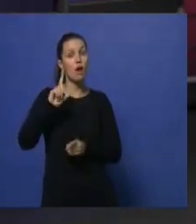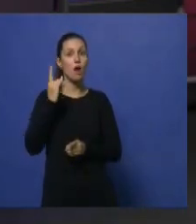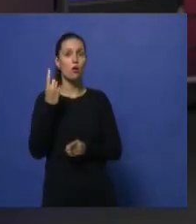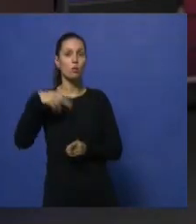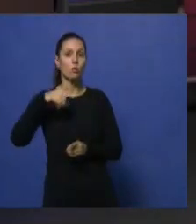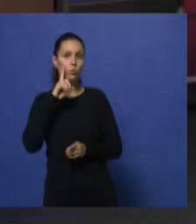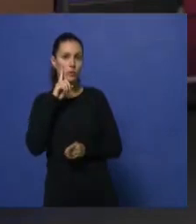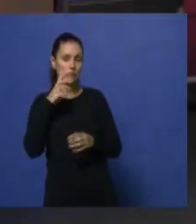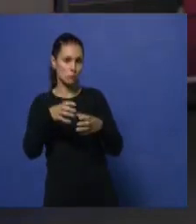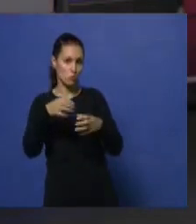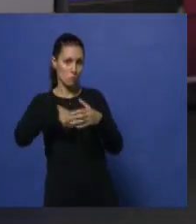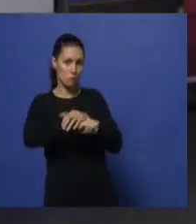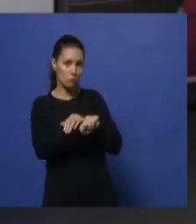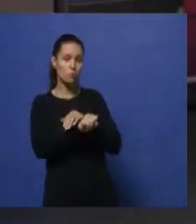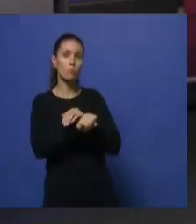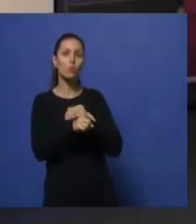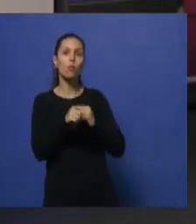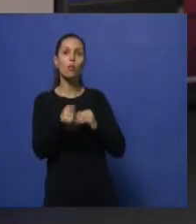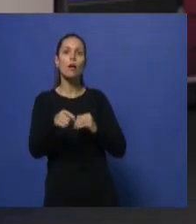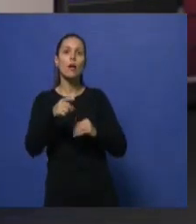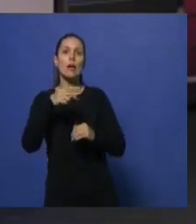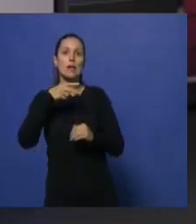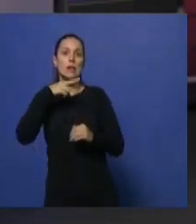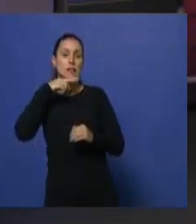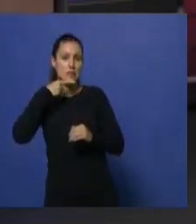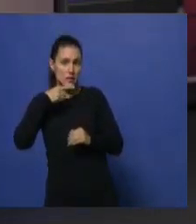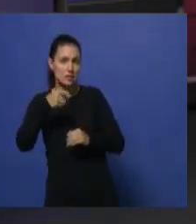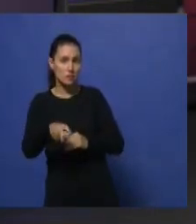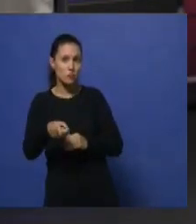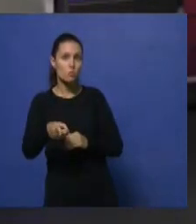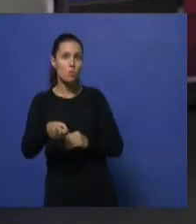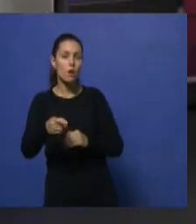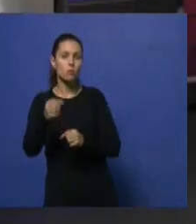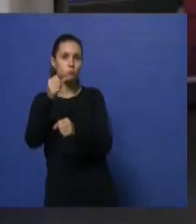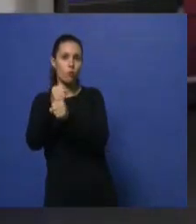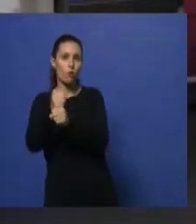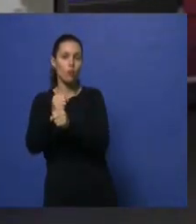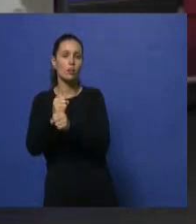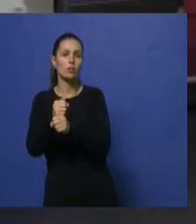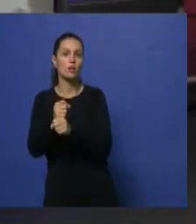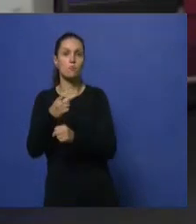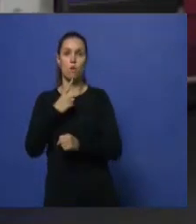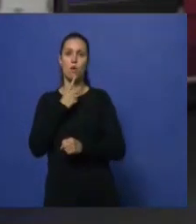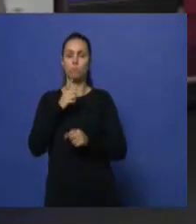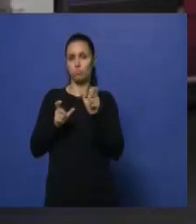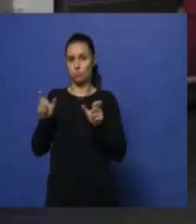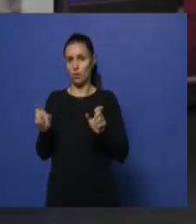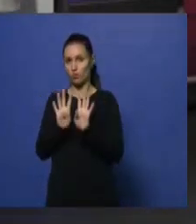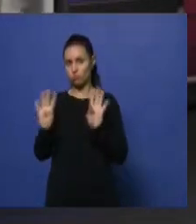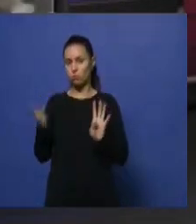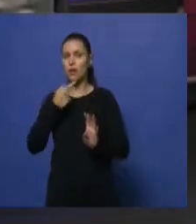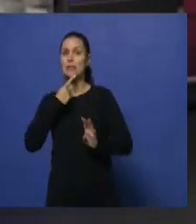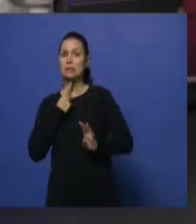llegaron le rompieron todos los vidrios los hinchas esto de que te espere la hinchada pasa en él en los torneos más amateur